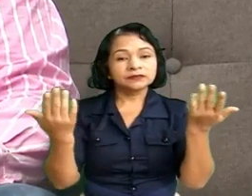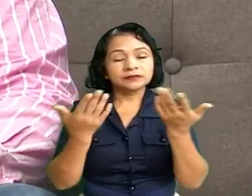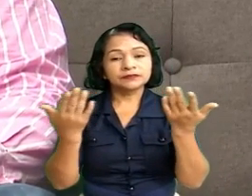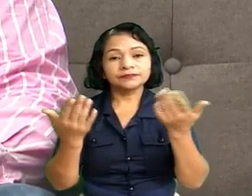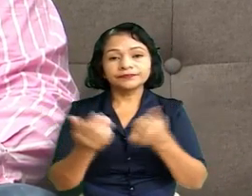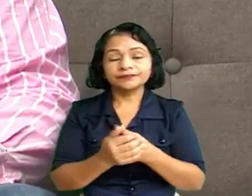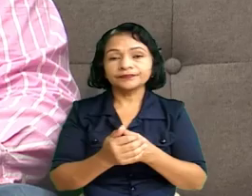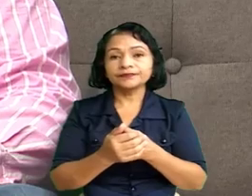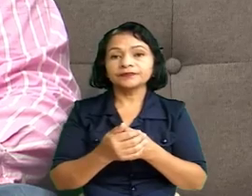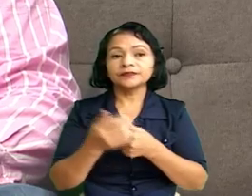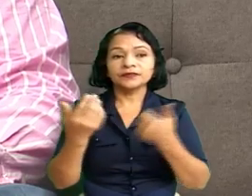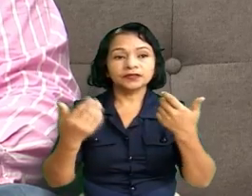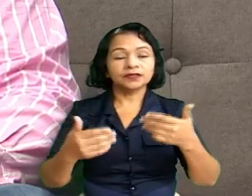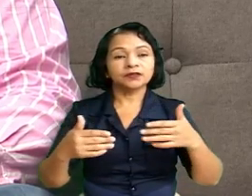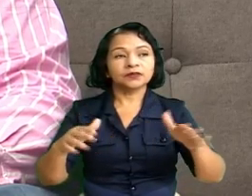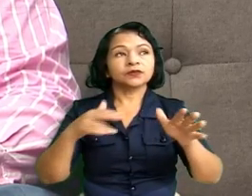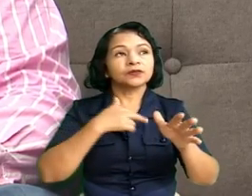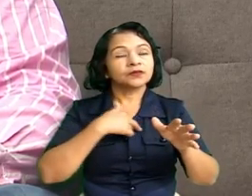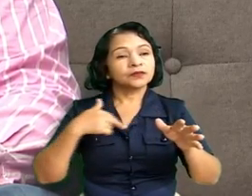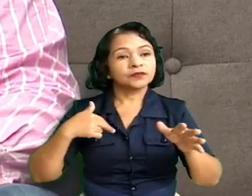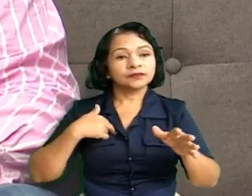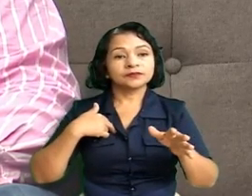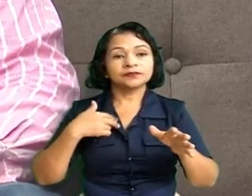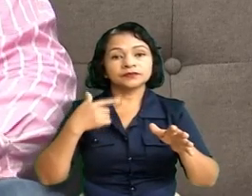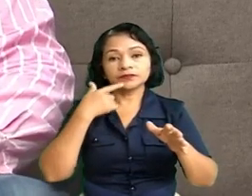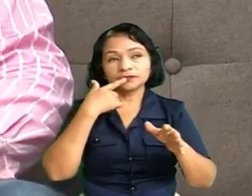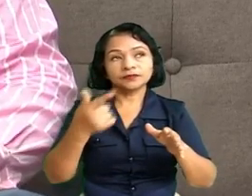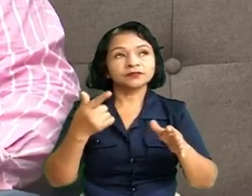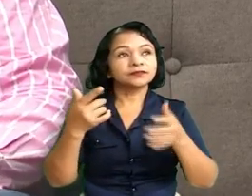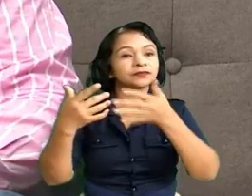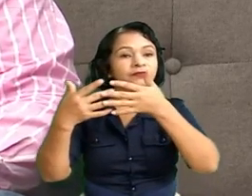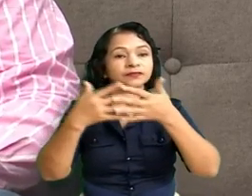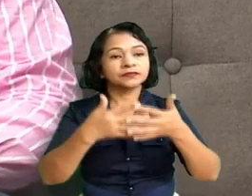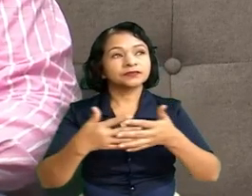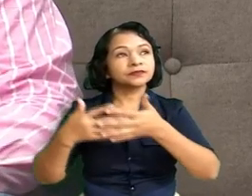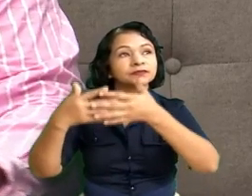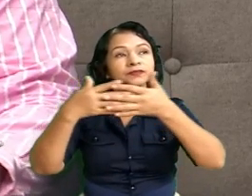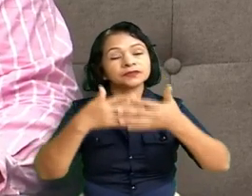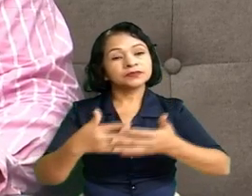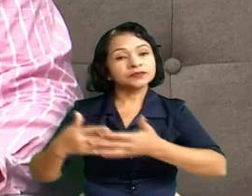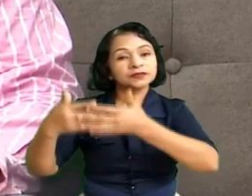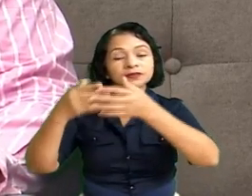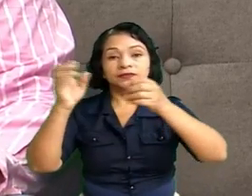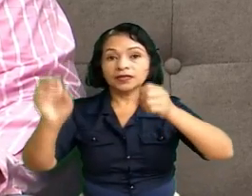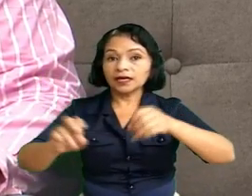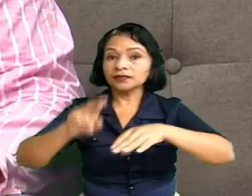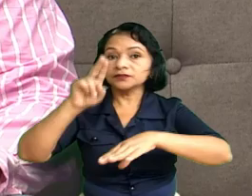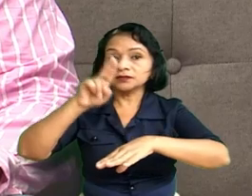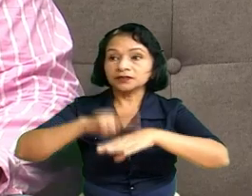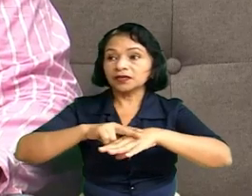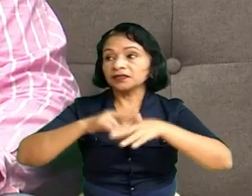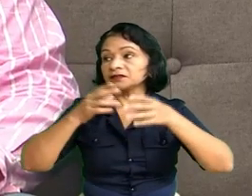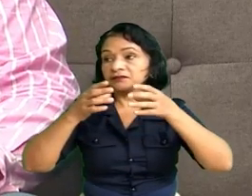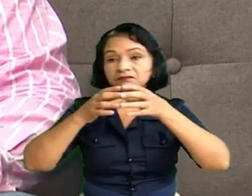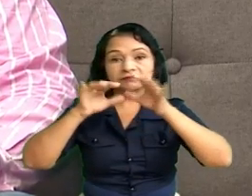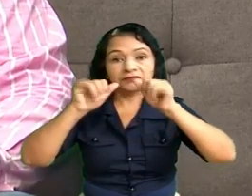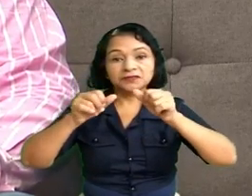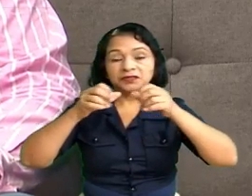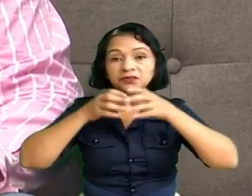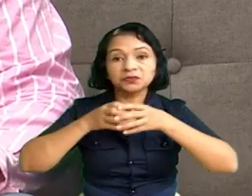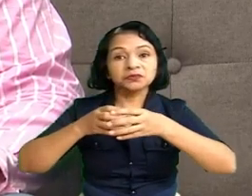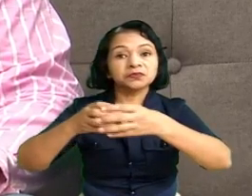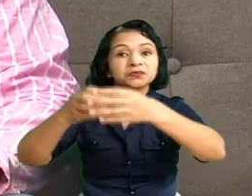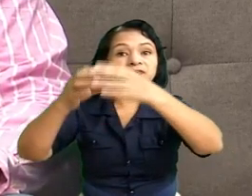entendiendo que en este momento ya los marines norteamericanos han abandonado territorio nacional, y es precisamente una traición